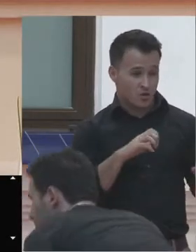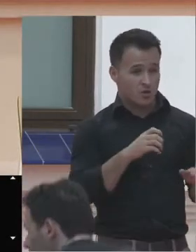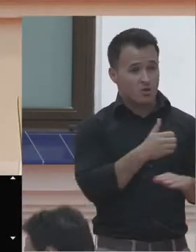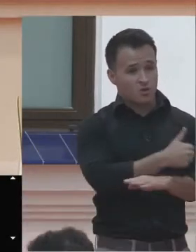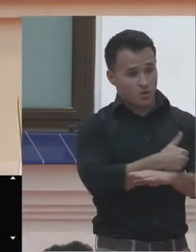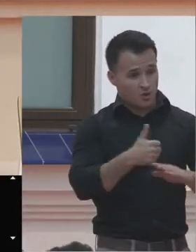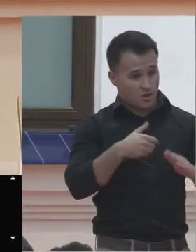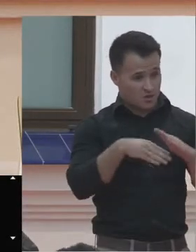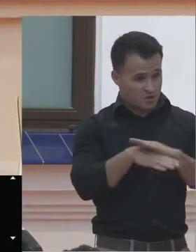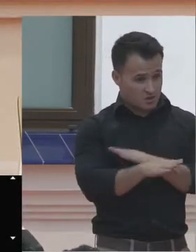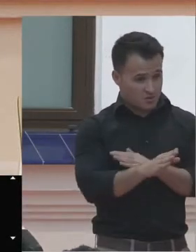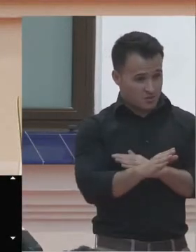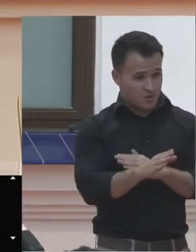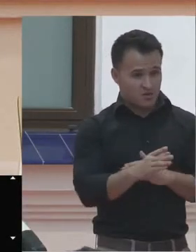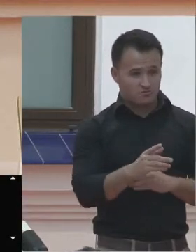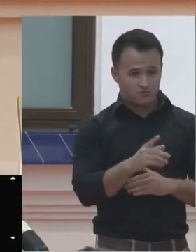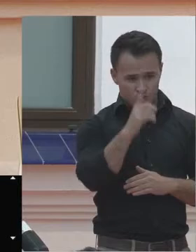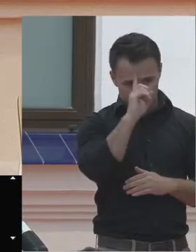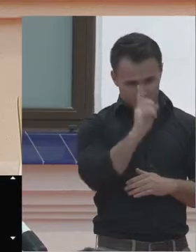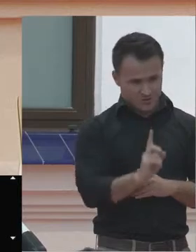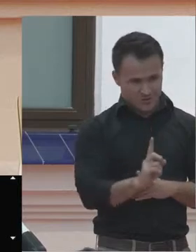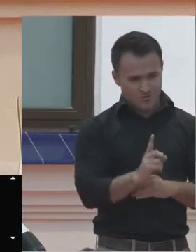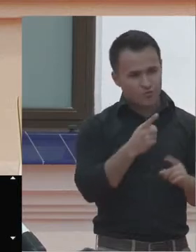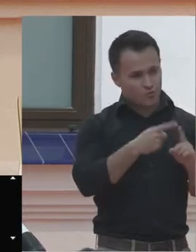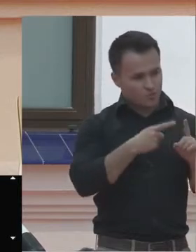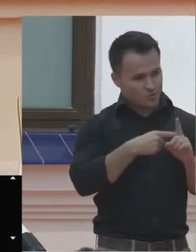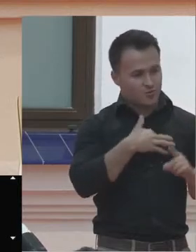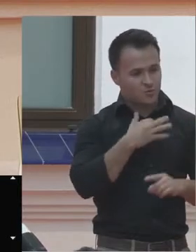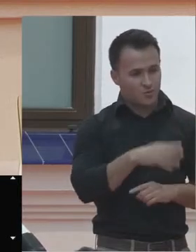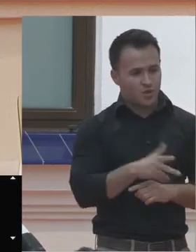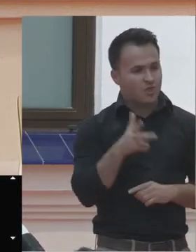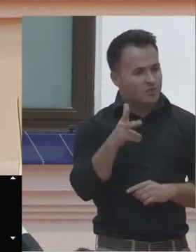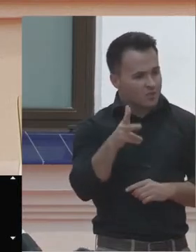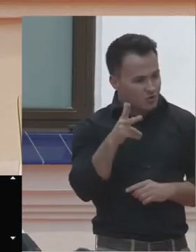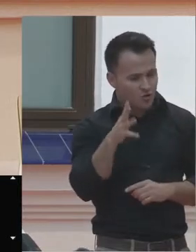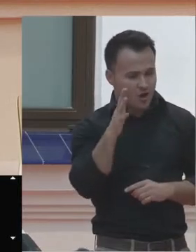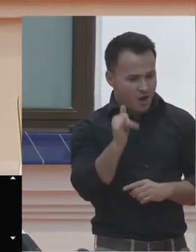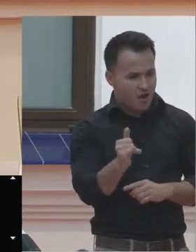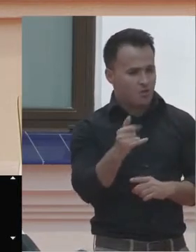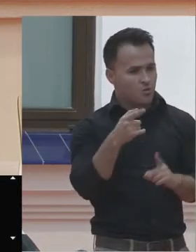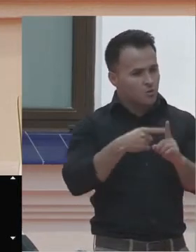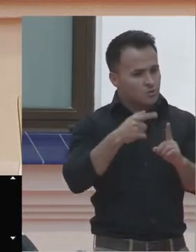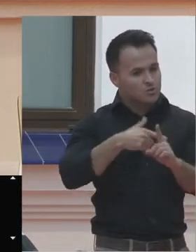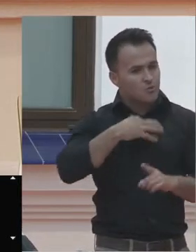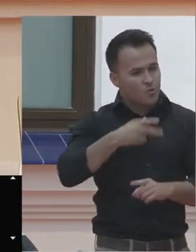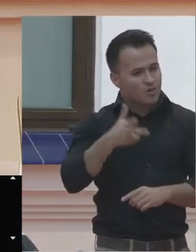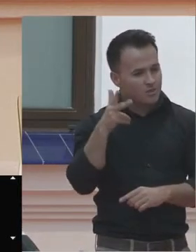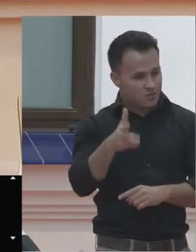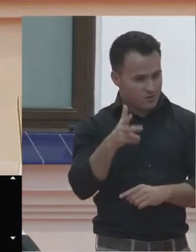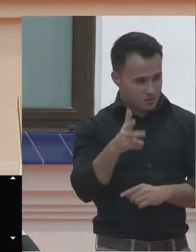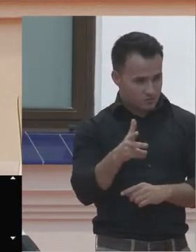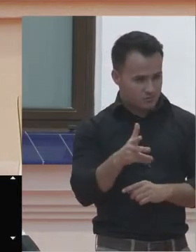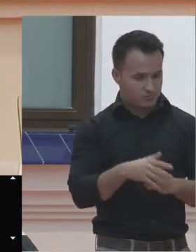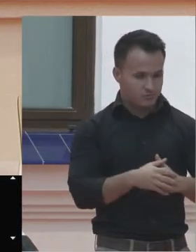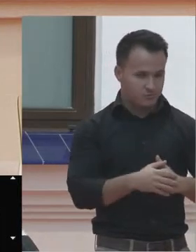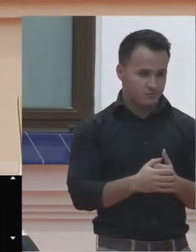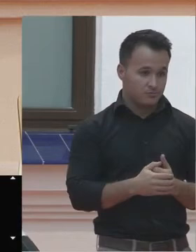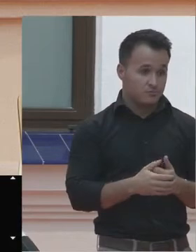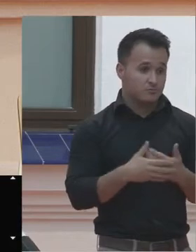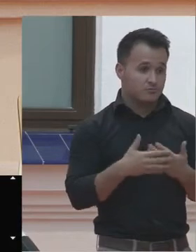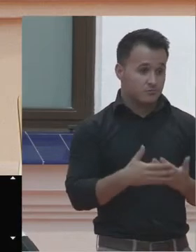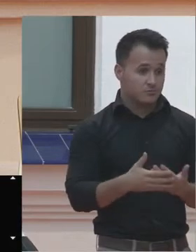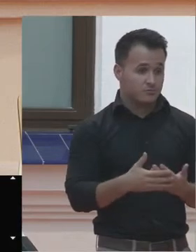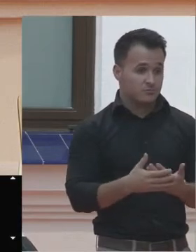ciudadanos desconocen que pueden utilizarlos y que tienen el derecho a utilizarlos y que nadie puede excluirlos y desautorizarlos.